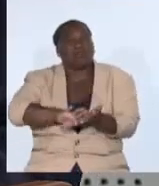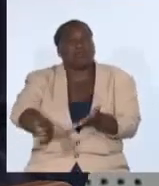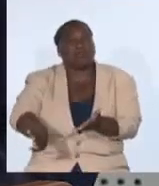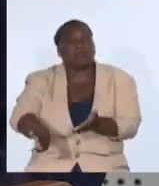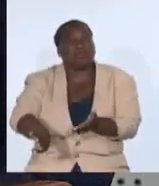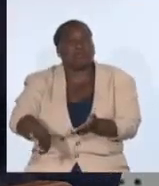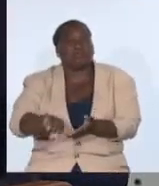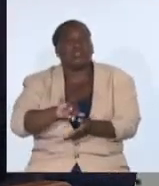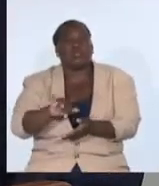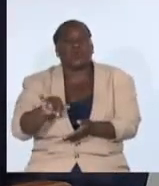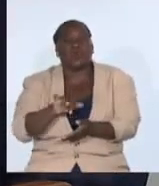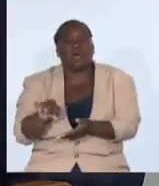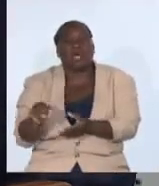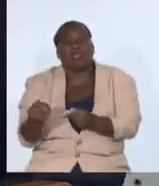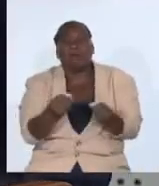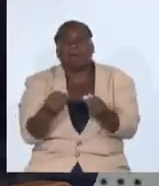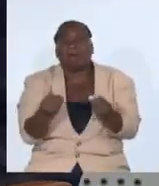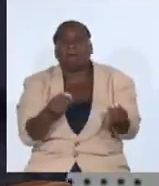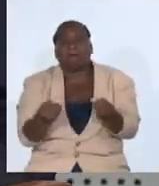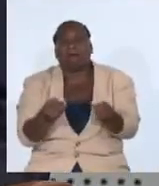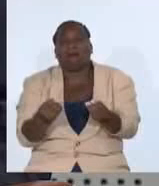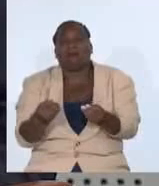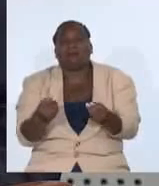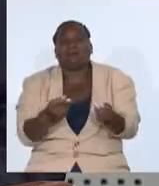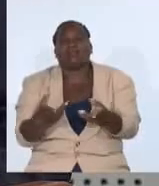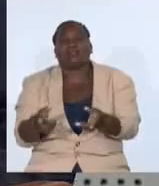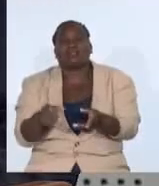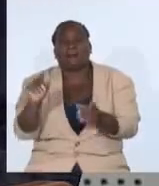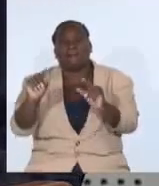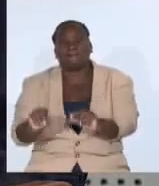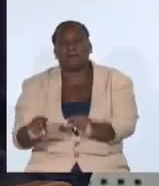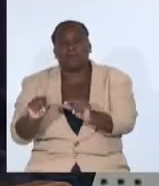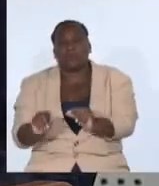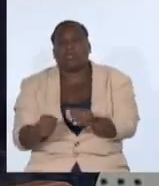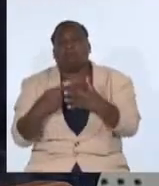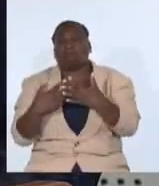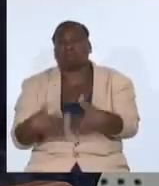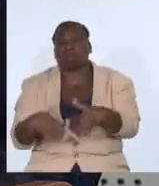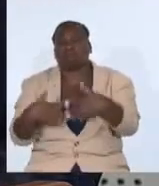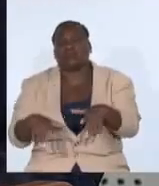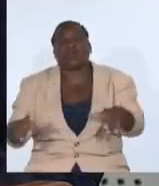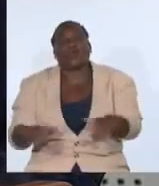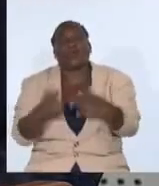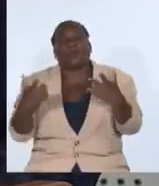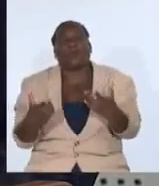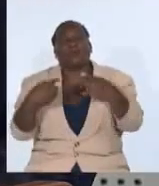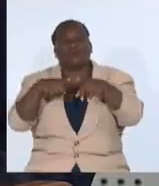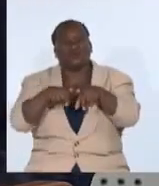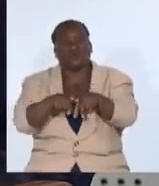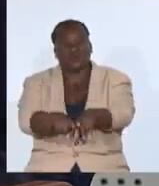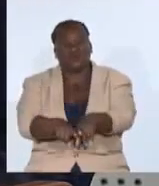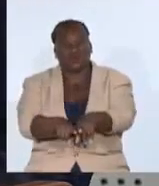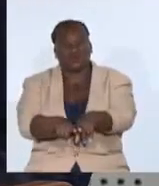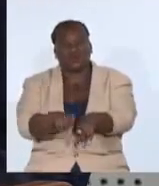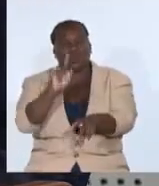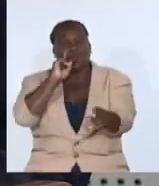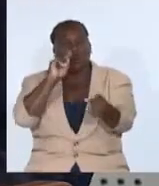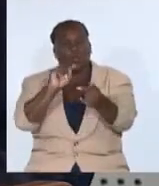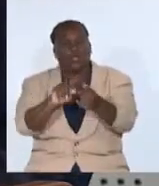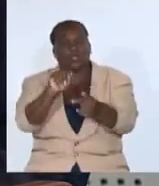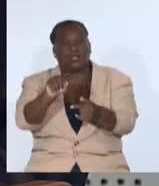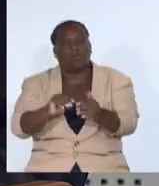de mansos aportadores de riquezas para minorías cumplamos juntos la honrosa misión de